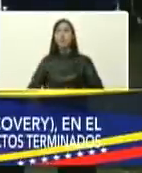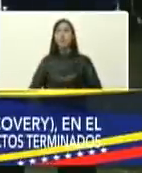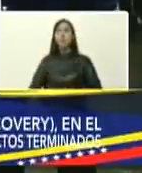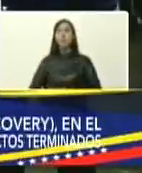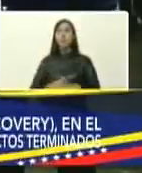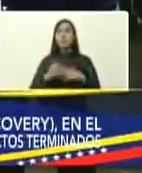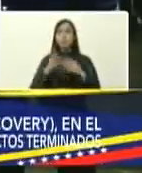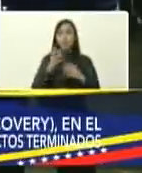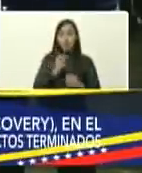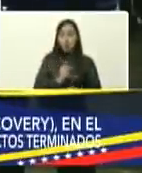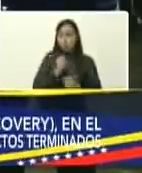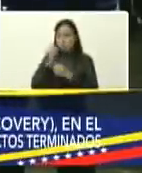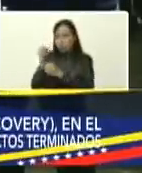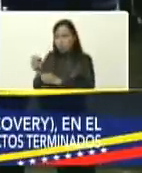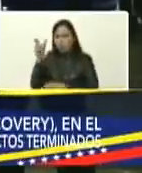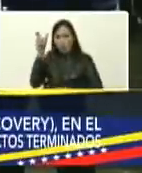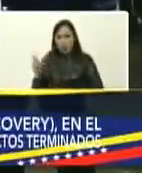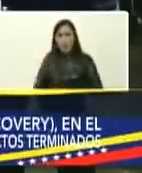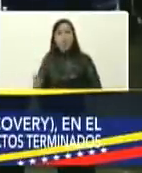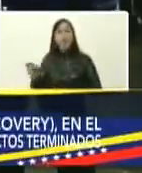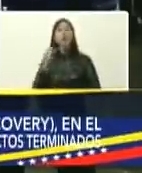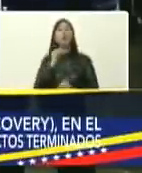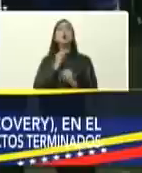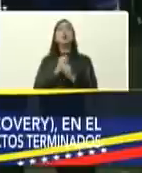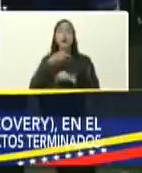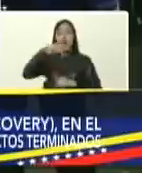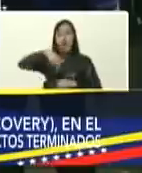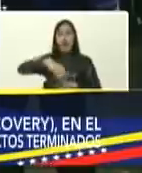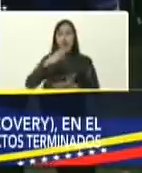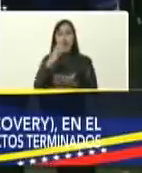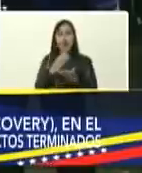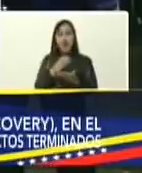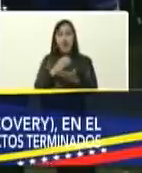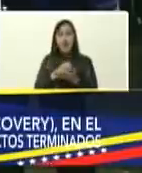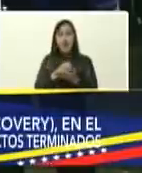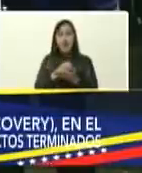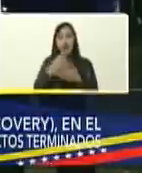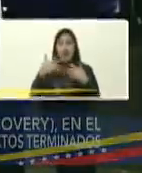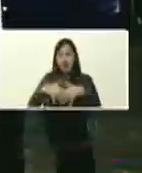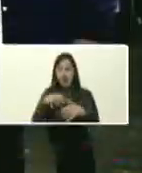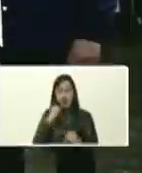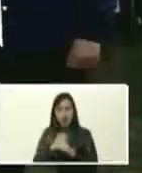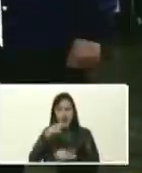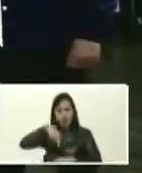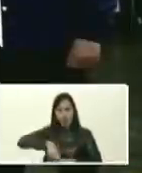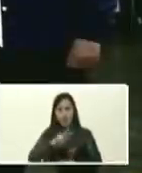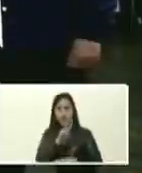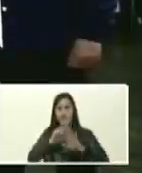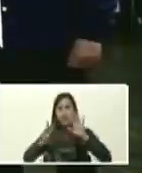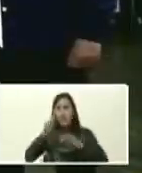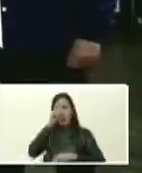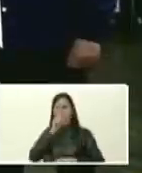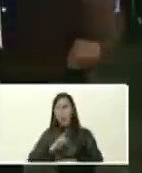a una trabajadora de aquí, de Katia, que tiene con nosotros 27 años, si me permite.